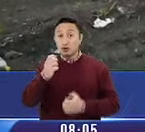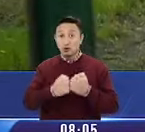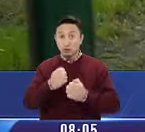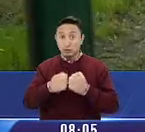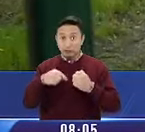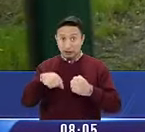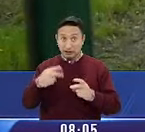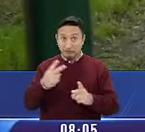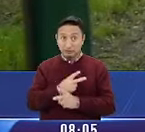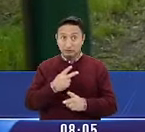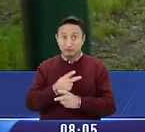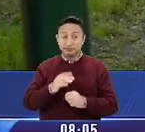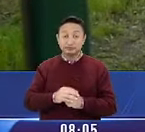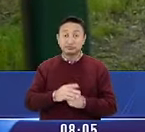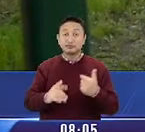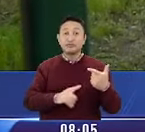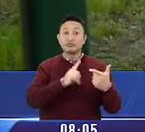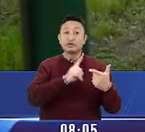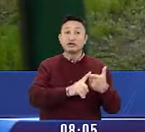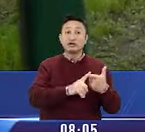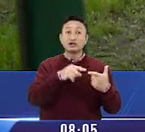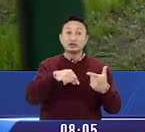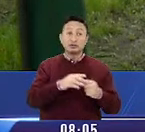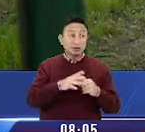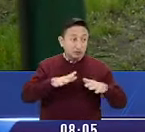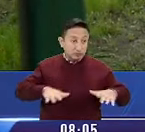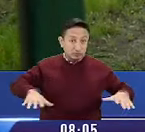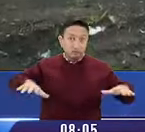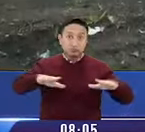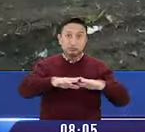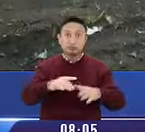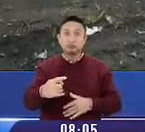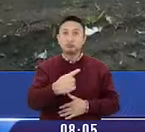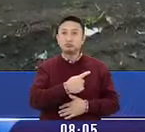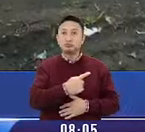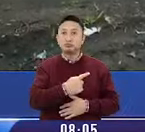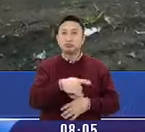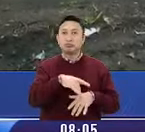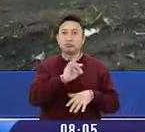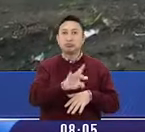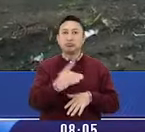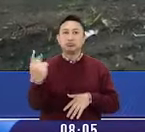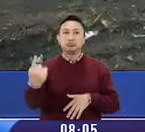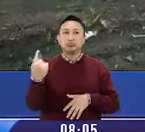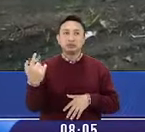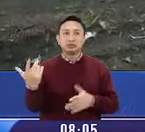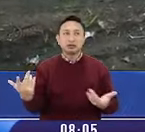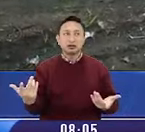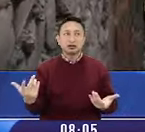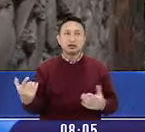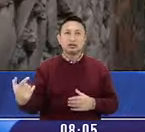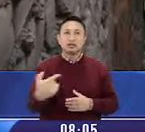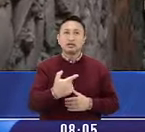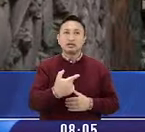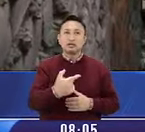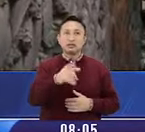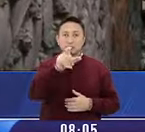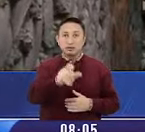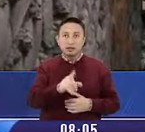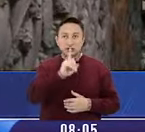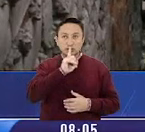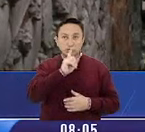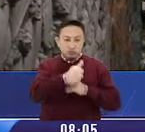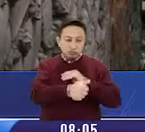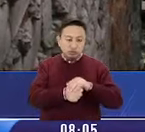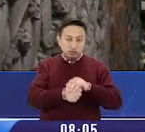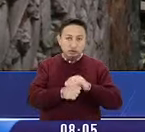sector. Otra situación de miedo está en los espacios desocupados, terrenos baldíos, que dicen se utilizan para el escondite, el asalto